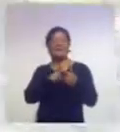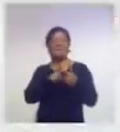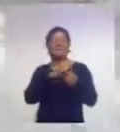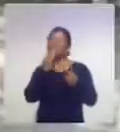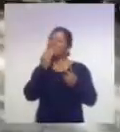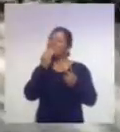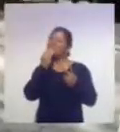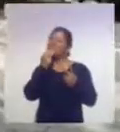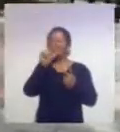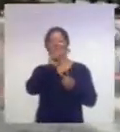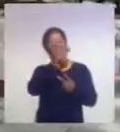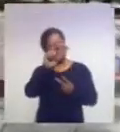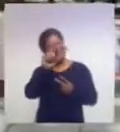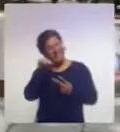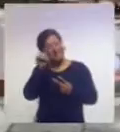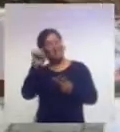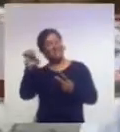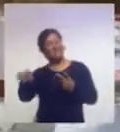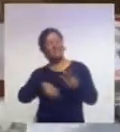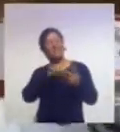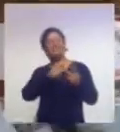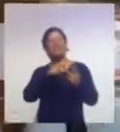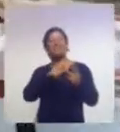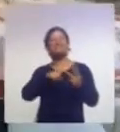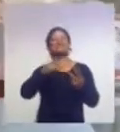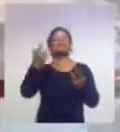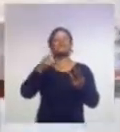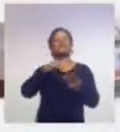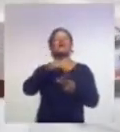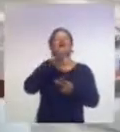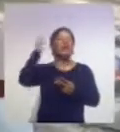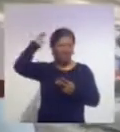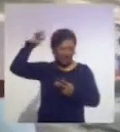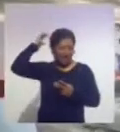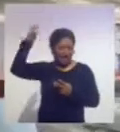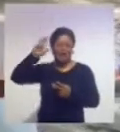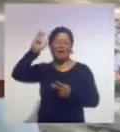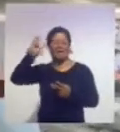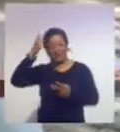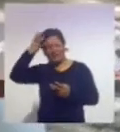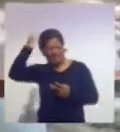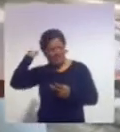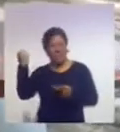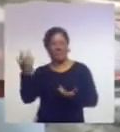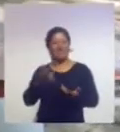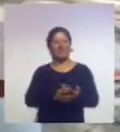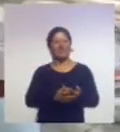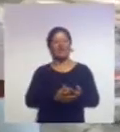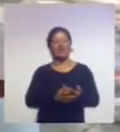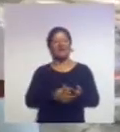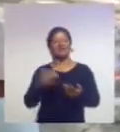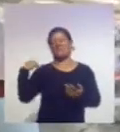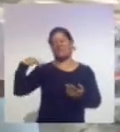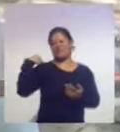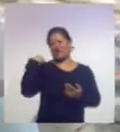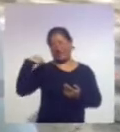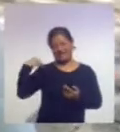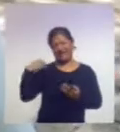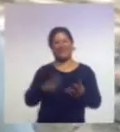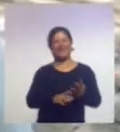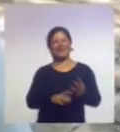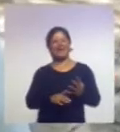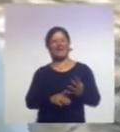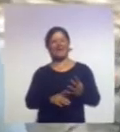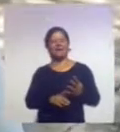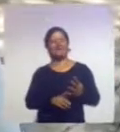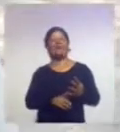Allende. Josefa Ortiz de Domínguez, Miguel Hidalgo, José María Morelos, Vicente Guerrero, Agustín